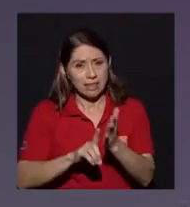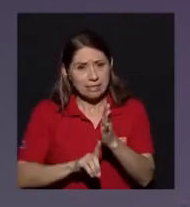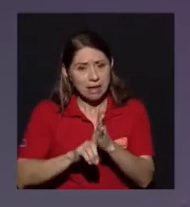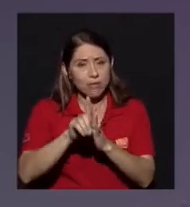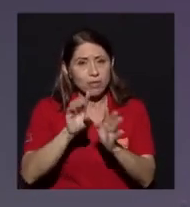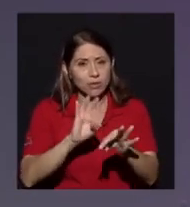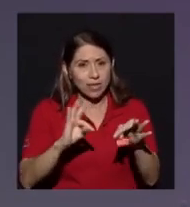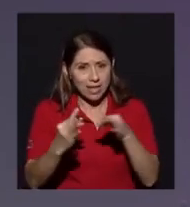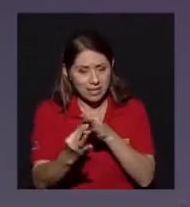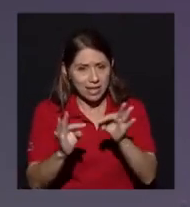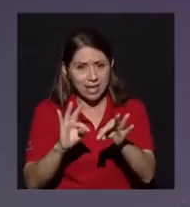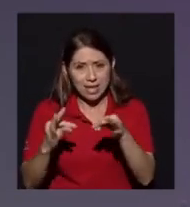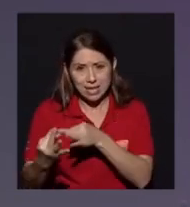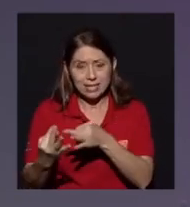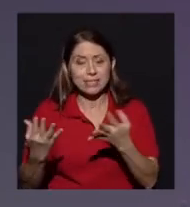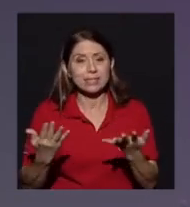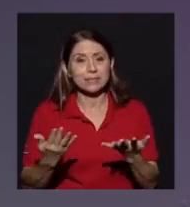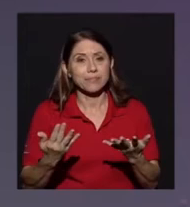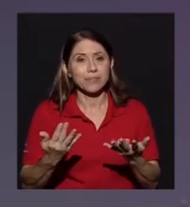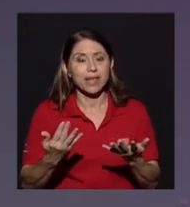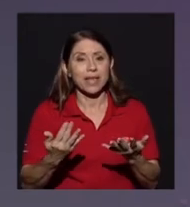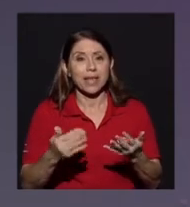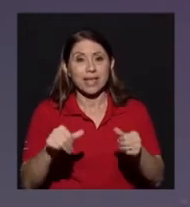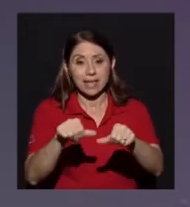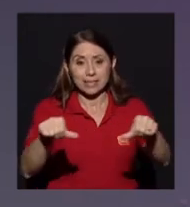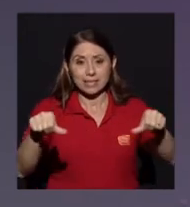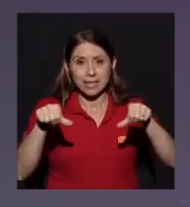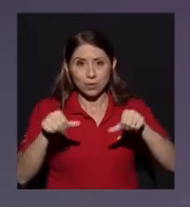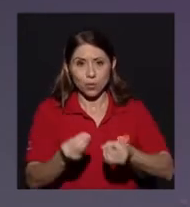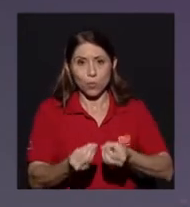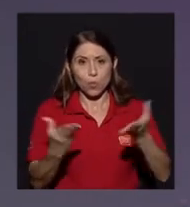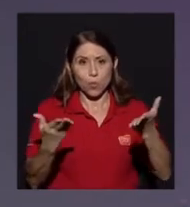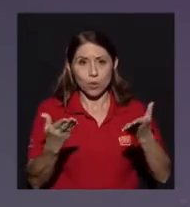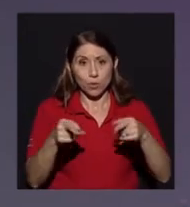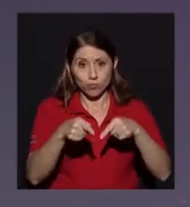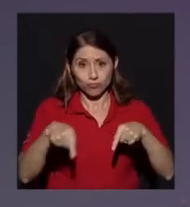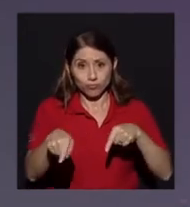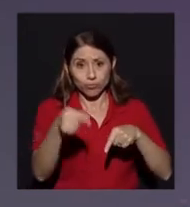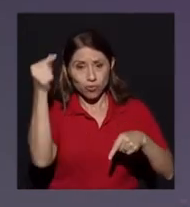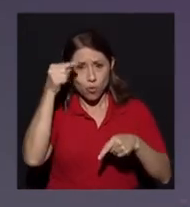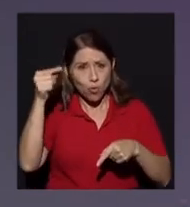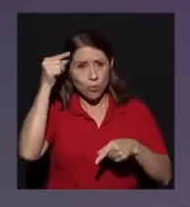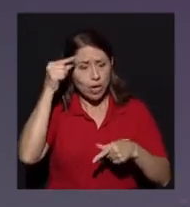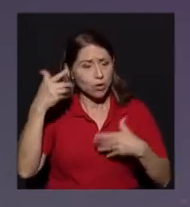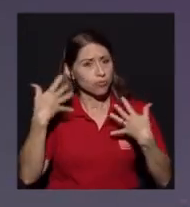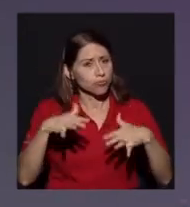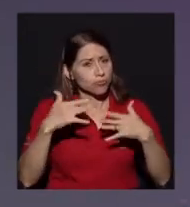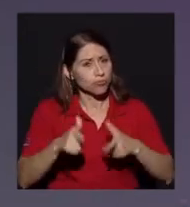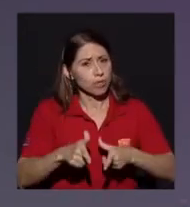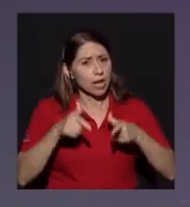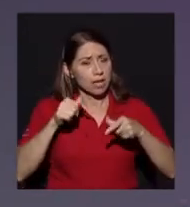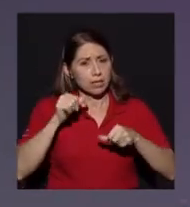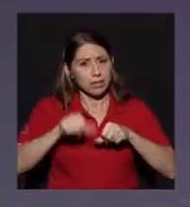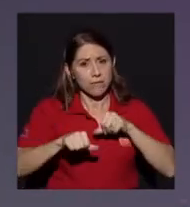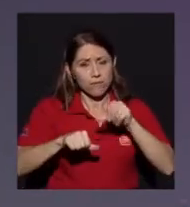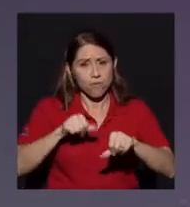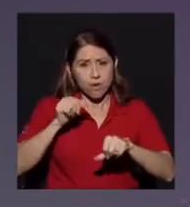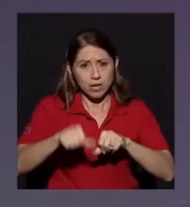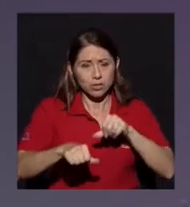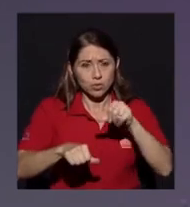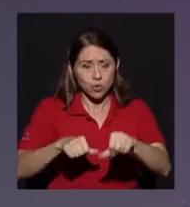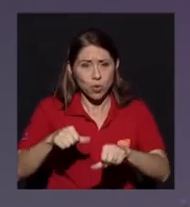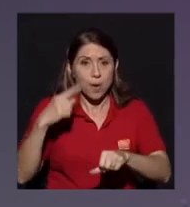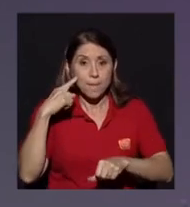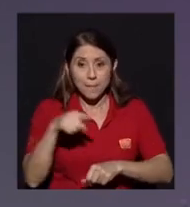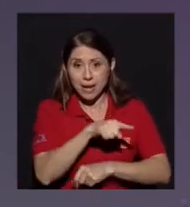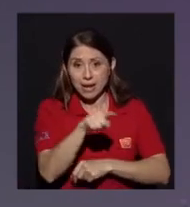talleres que el sector público el gobierno ha hecho un gran esfuerzo para sensibilizar a sus funcionarios